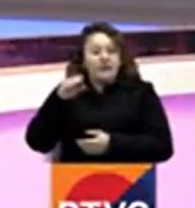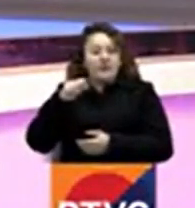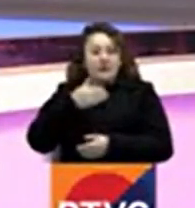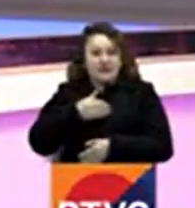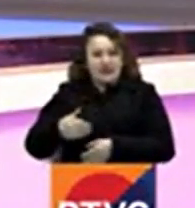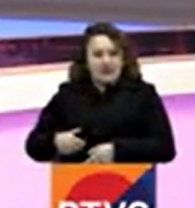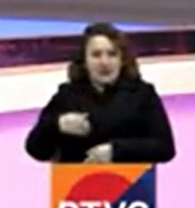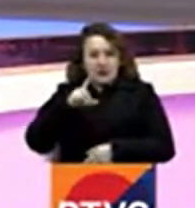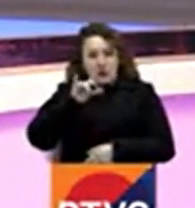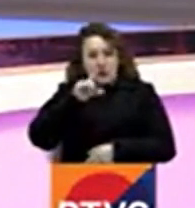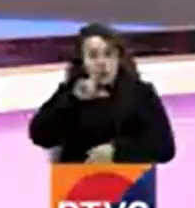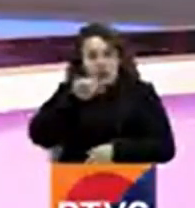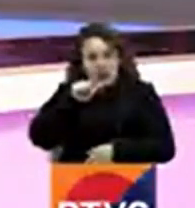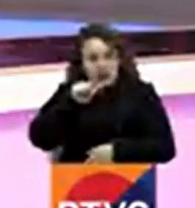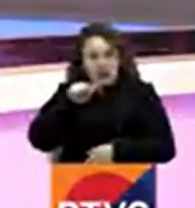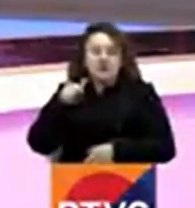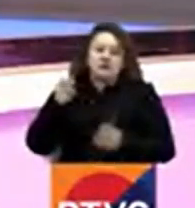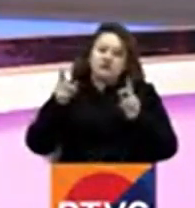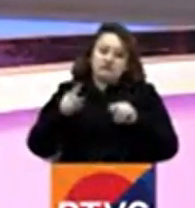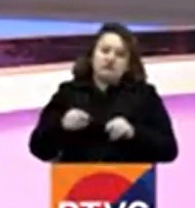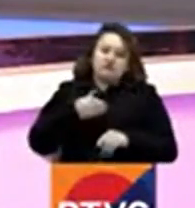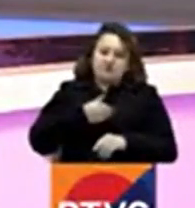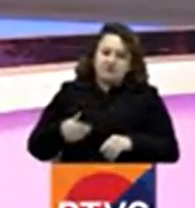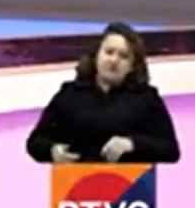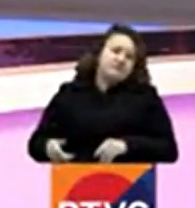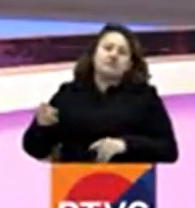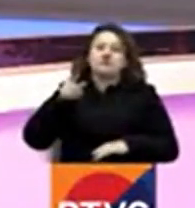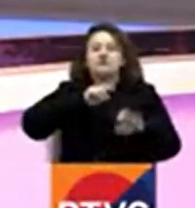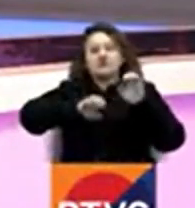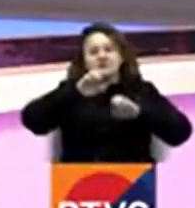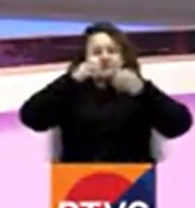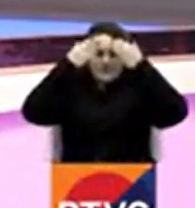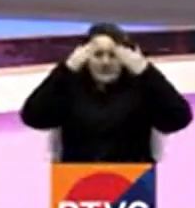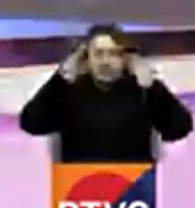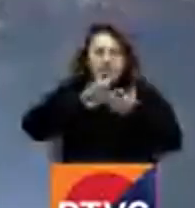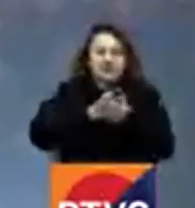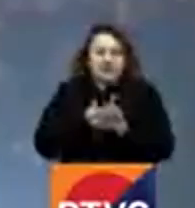los jefes de los poderes legislativos y judiciales piden defender la democracia en paz.